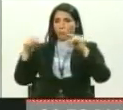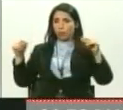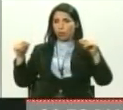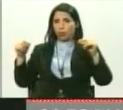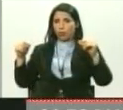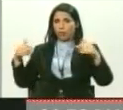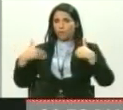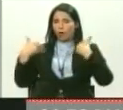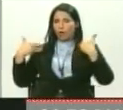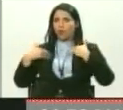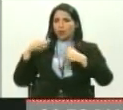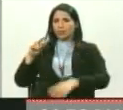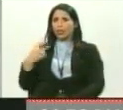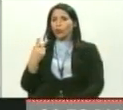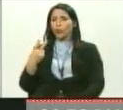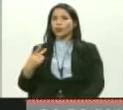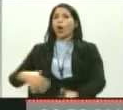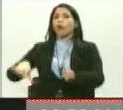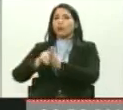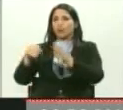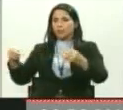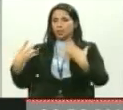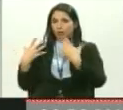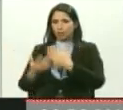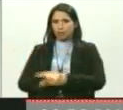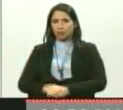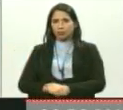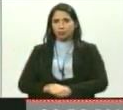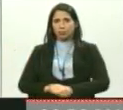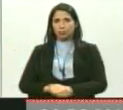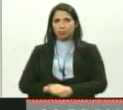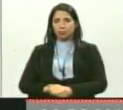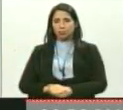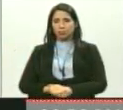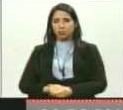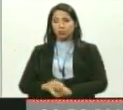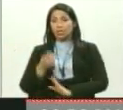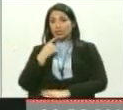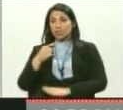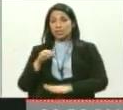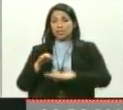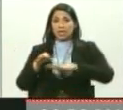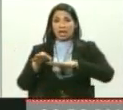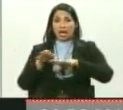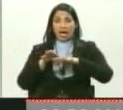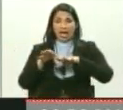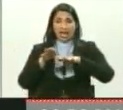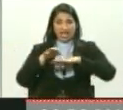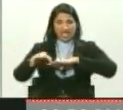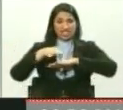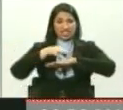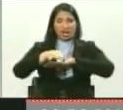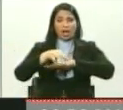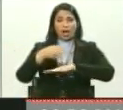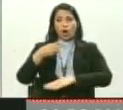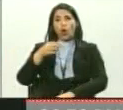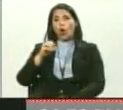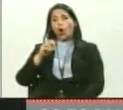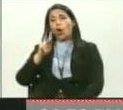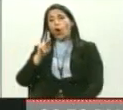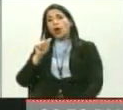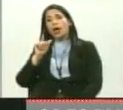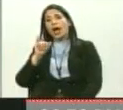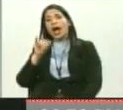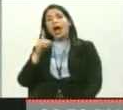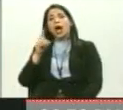una segunda ola de la pandemia. Dice esto aquí, la isla de Hokkaido, en el norte de Japón, está